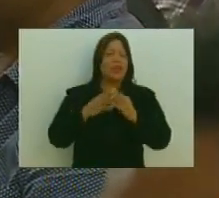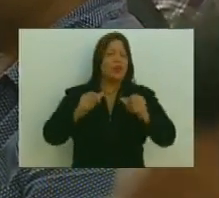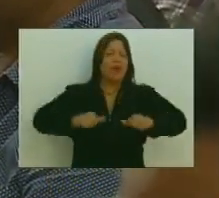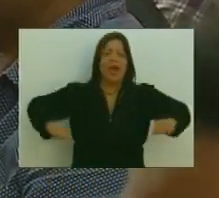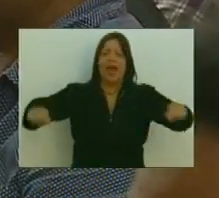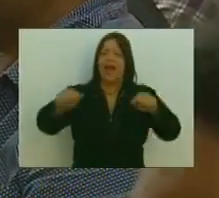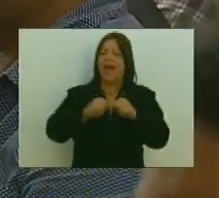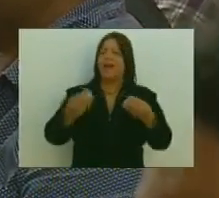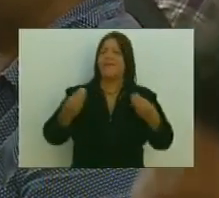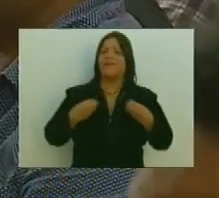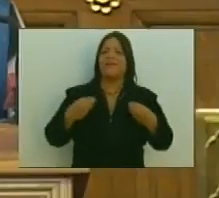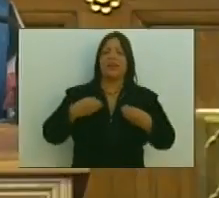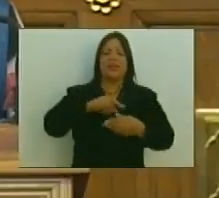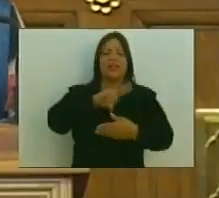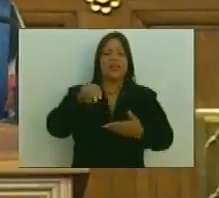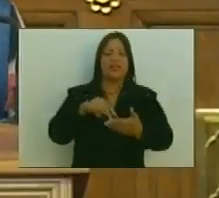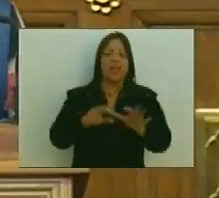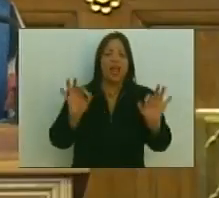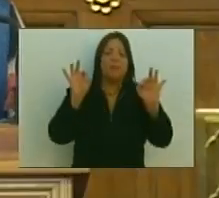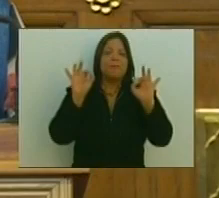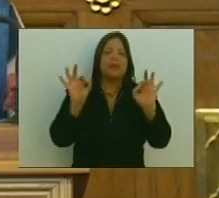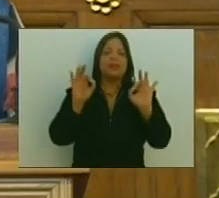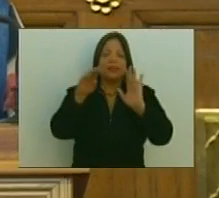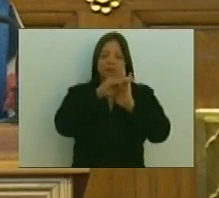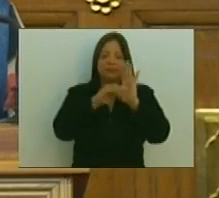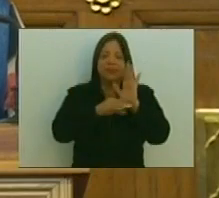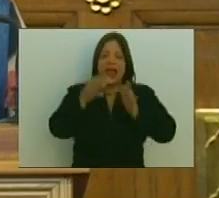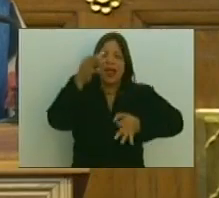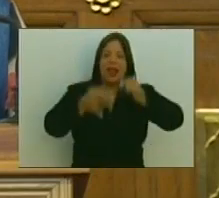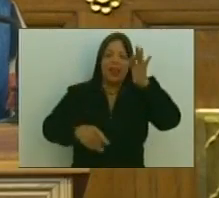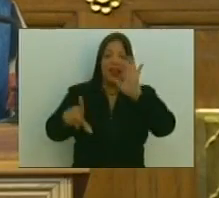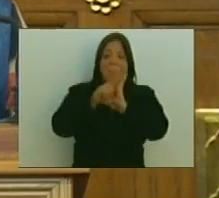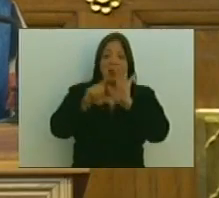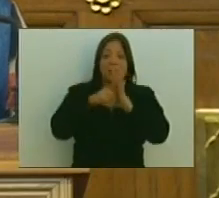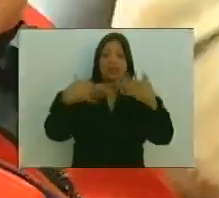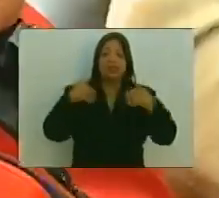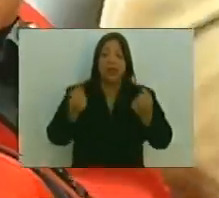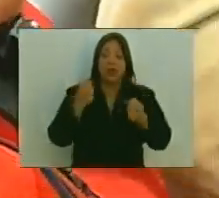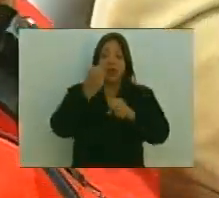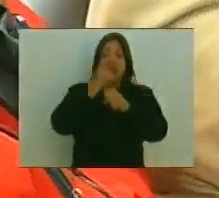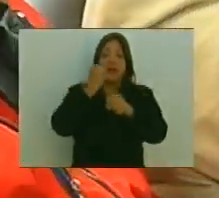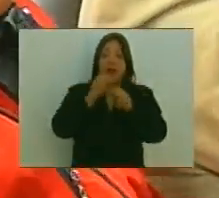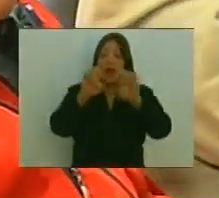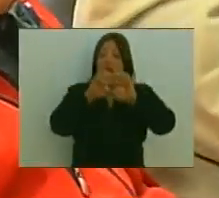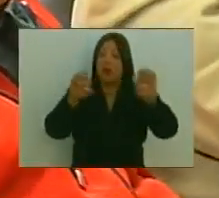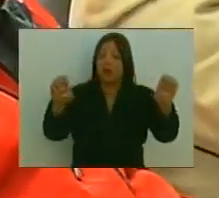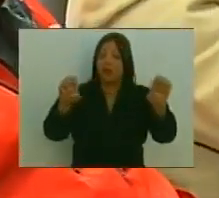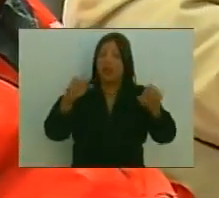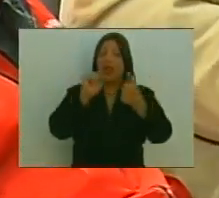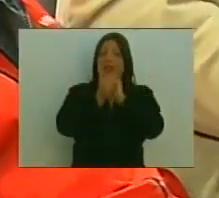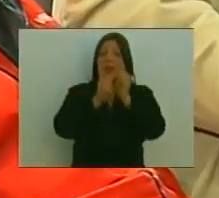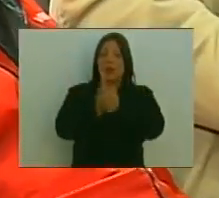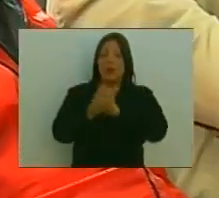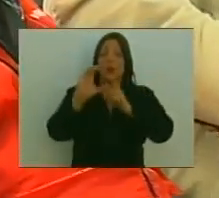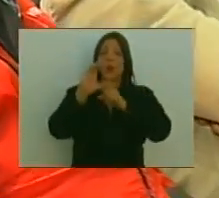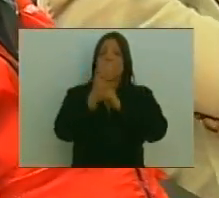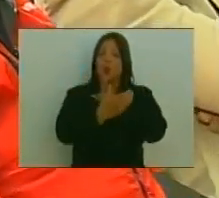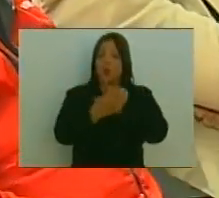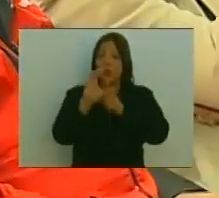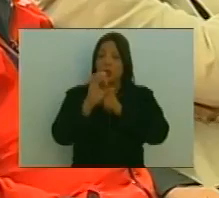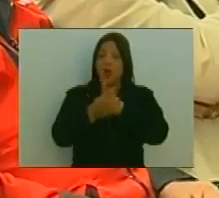áreas de la vida nacional, especialmente en materia legislativa, salud, laboral, educativa, deportiva, cultural,